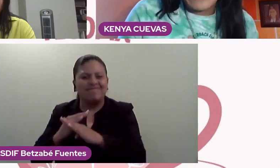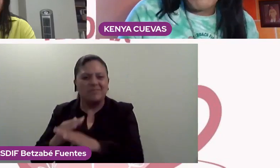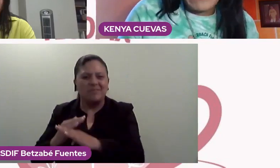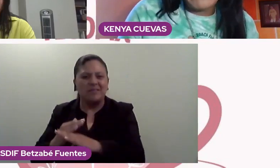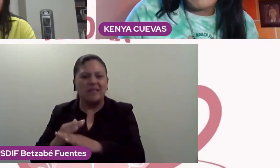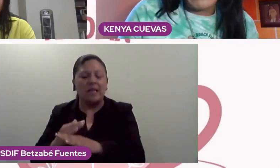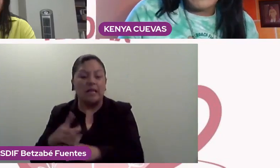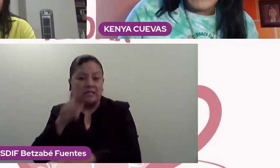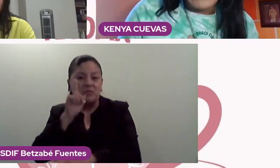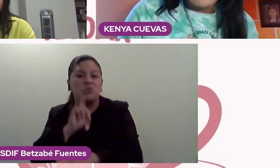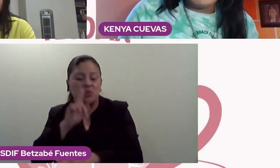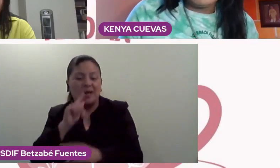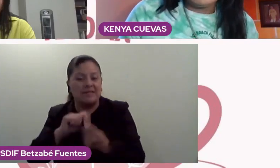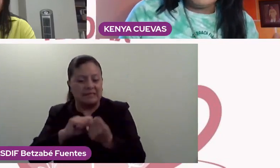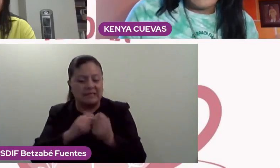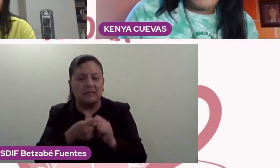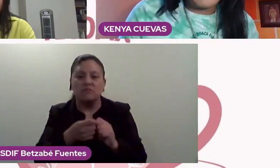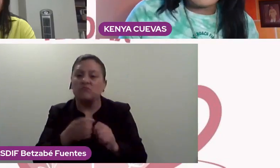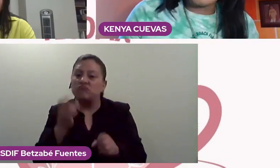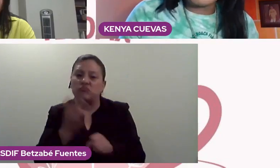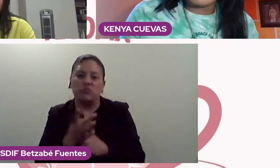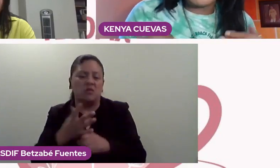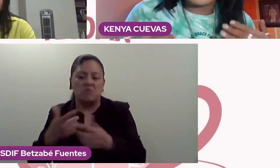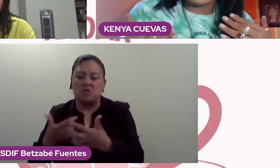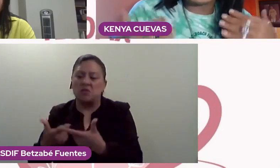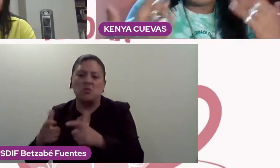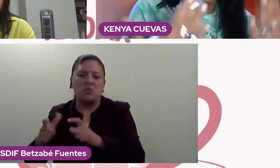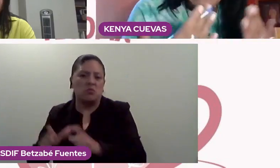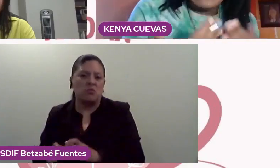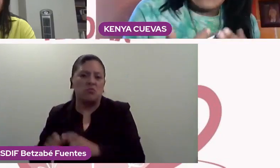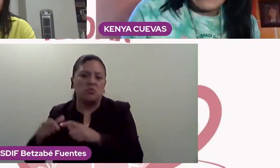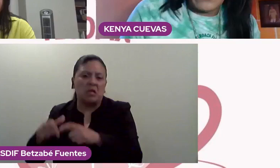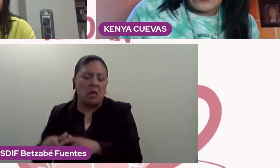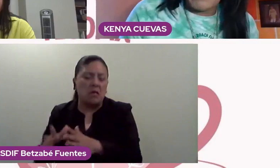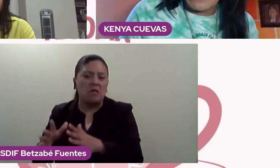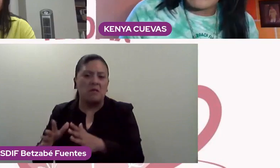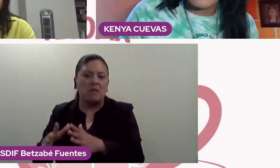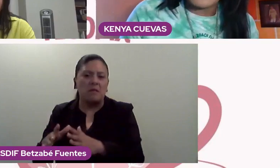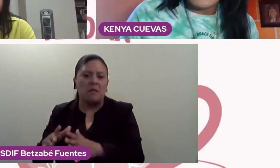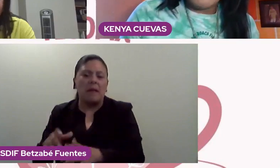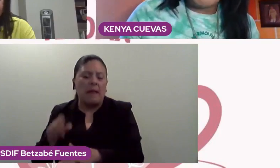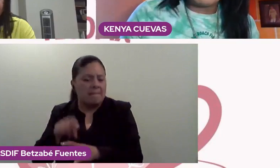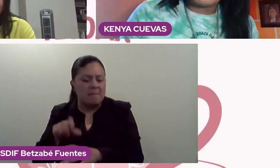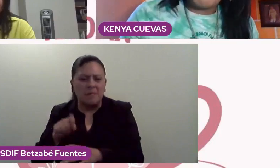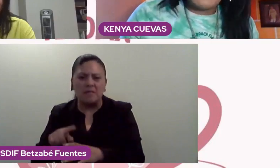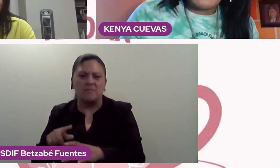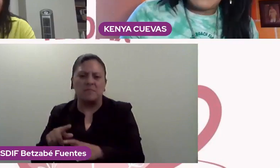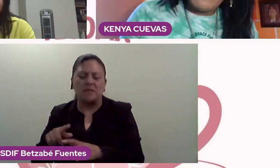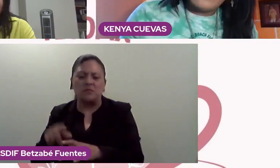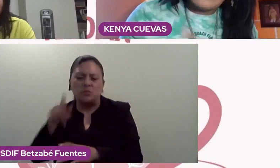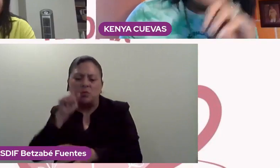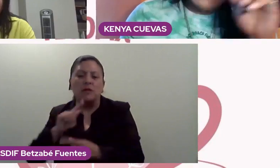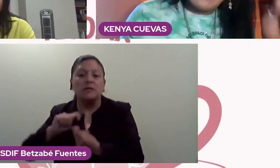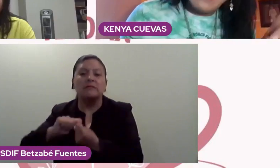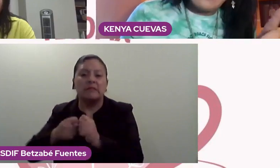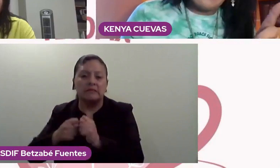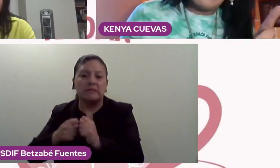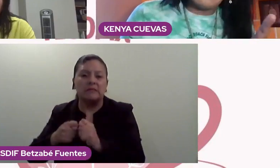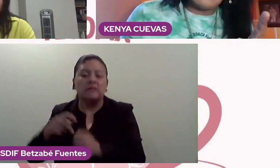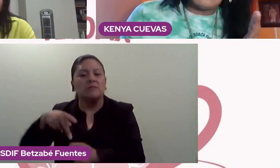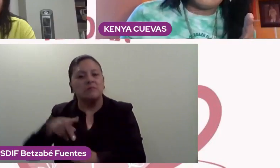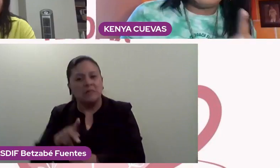en estos espacios, ¿no? Y bueno, pues después la sociedad criminaliza estos espacios, pero también hay otra